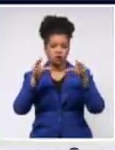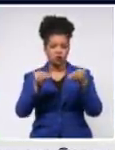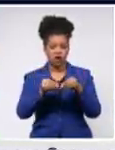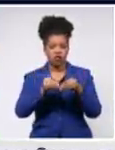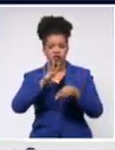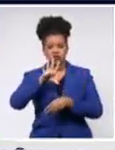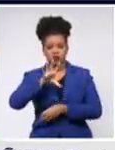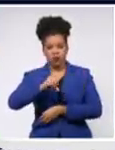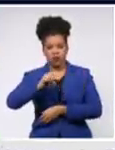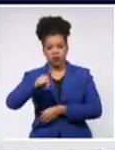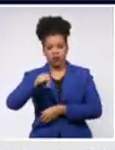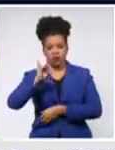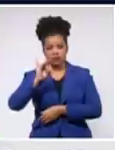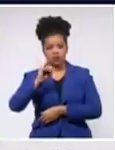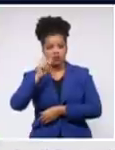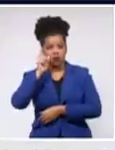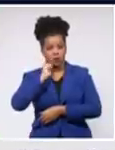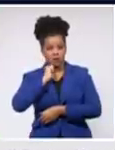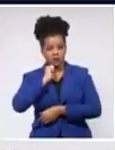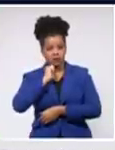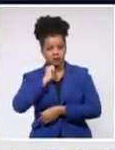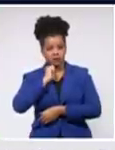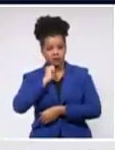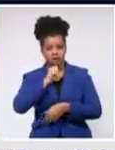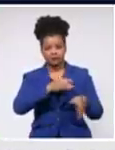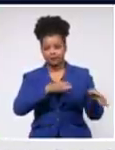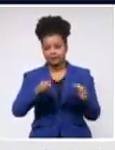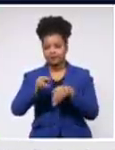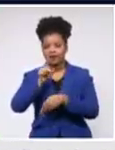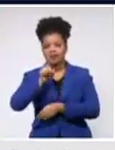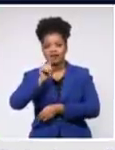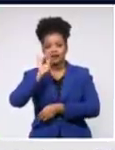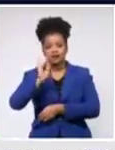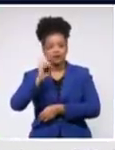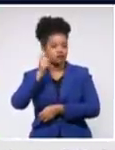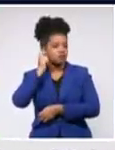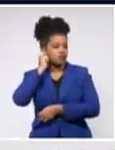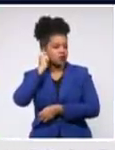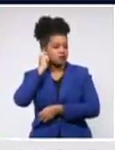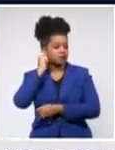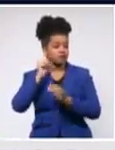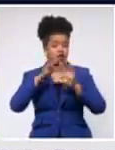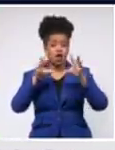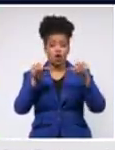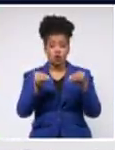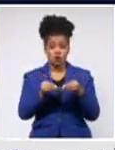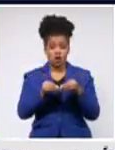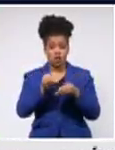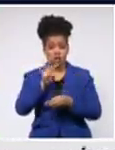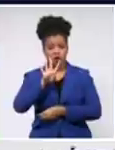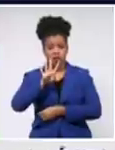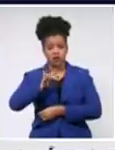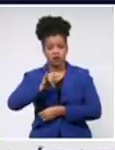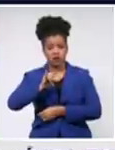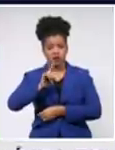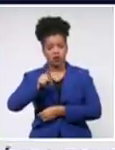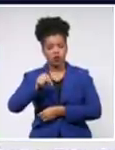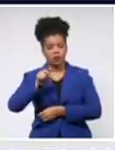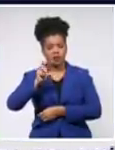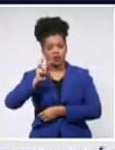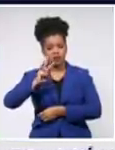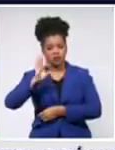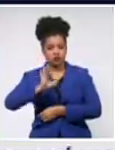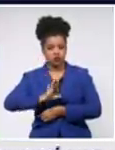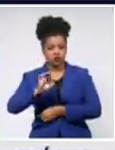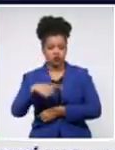50,7%, 17 del femenino y en el acumulado el 49,3%. Como